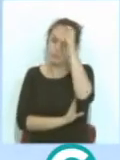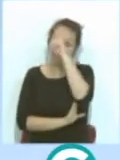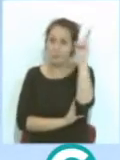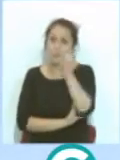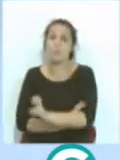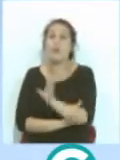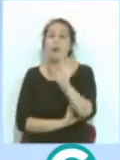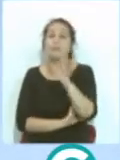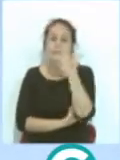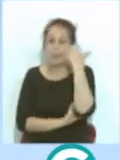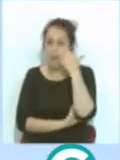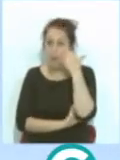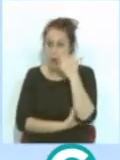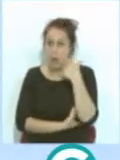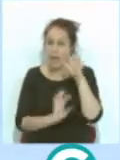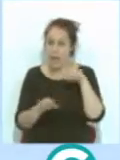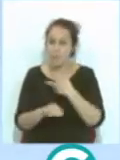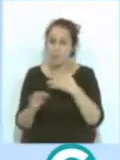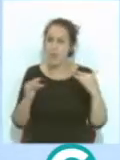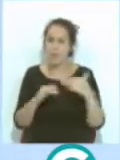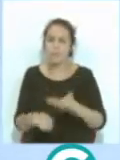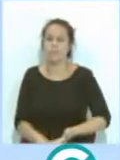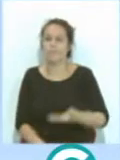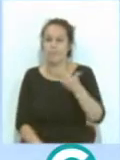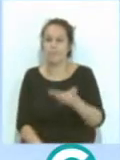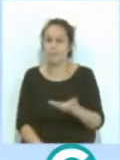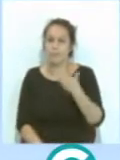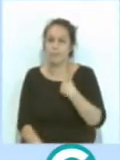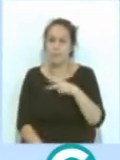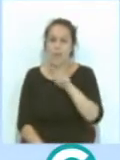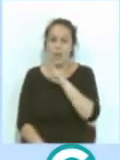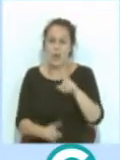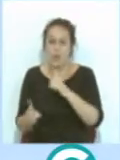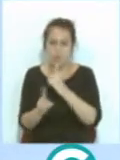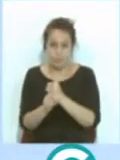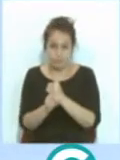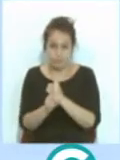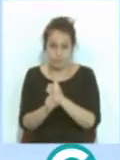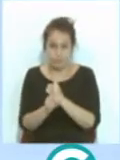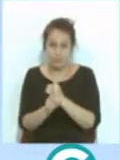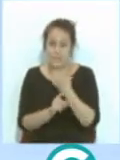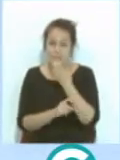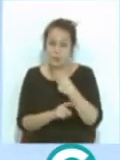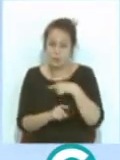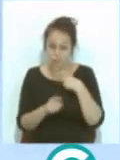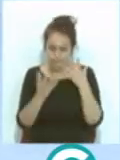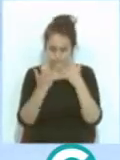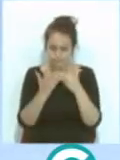pero el sábado el Cádiz tiene también un partido muy importante con el Real Valladolid, que si hacemos